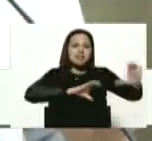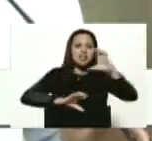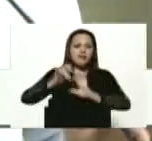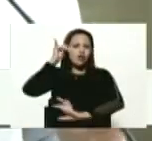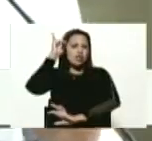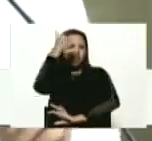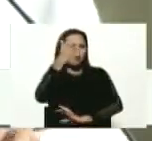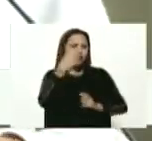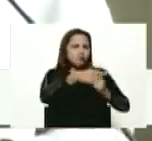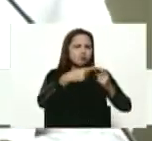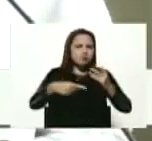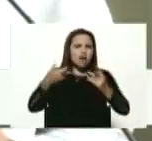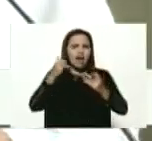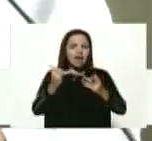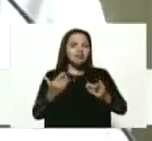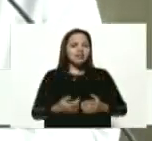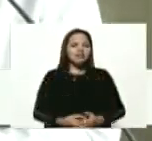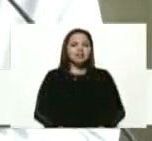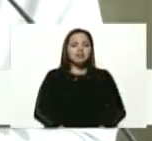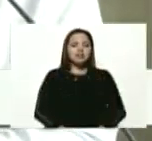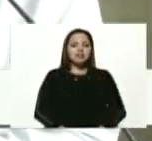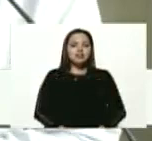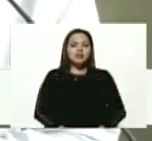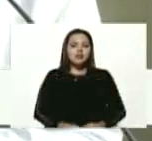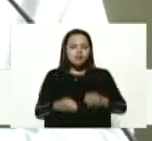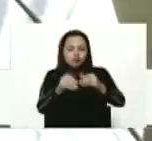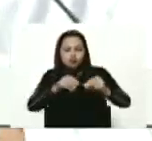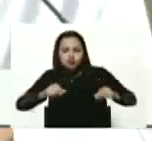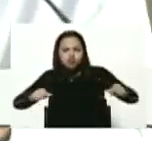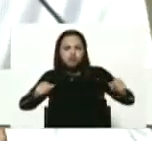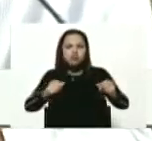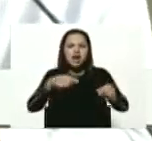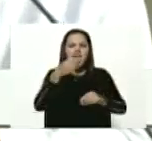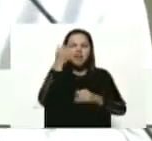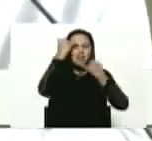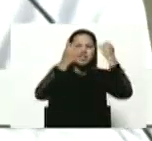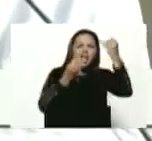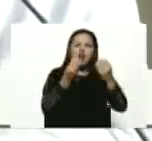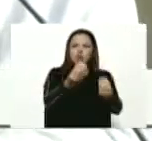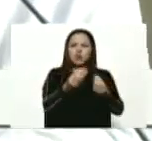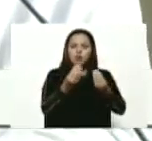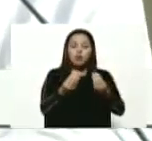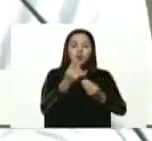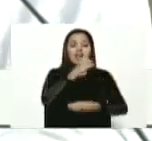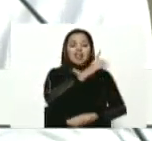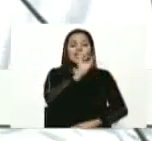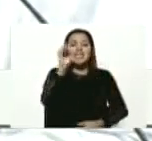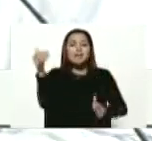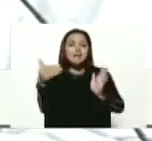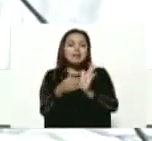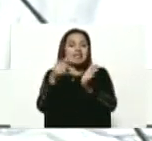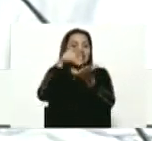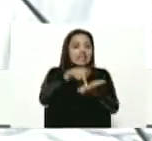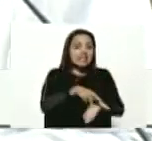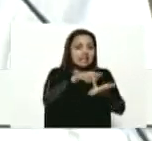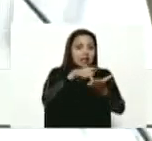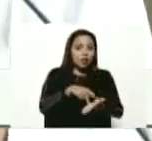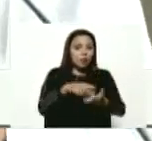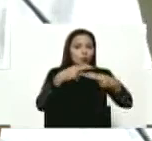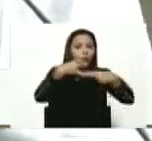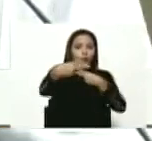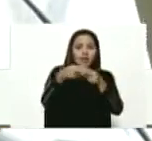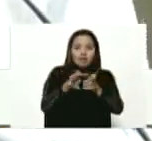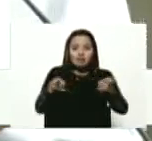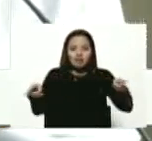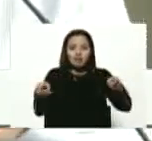ahí su rezo. Pero eso, para que tengamos una idea, presidente, estamos hablando de 10.000 kilos por hectárea, si eso